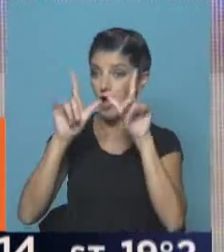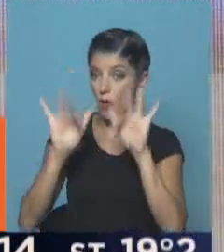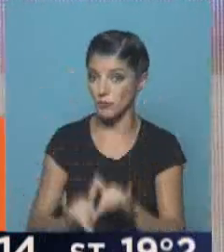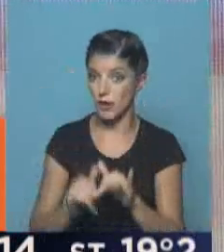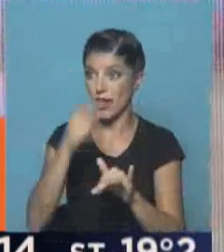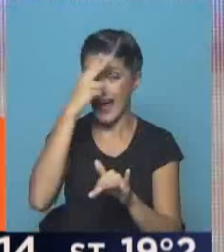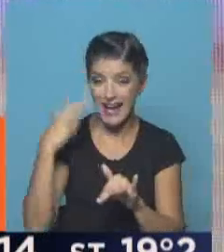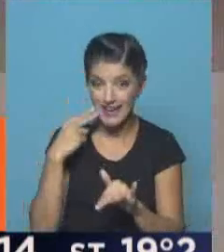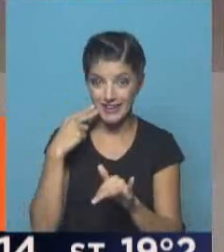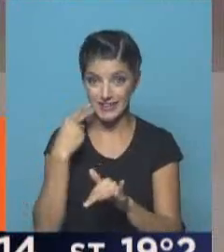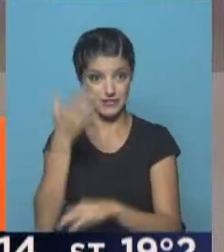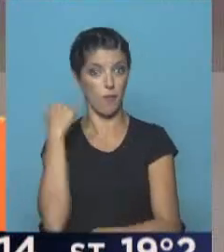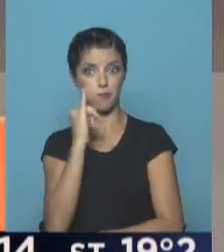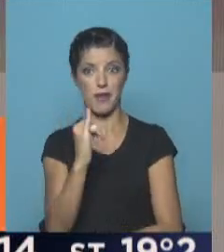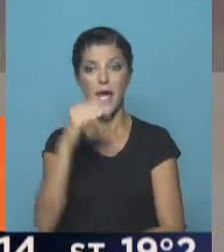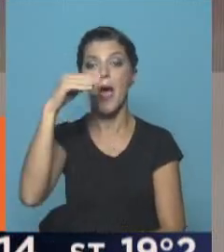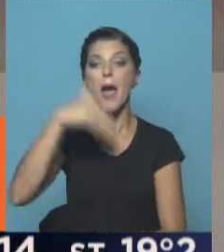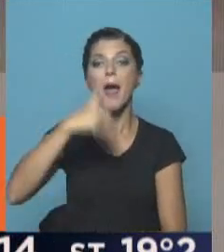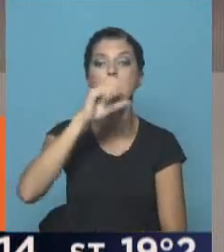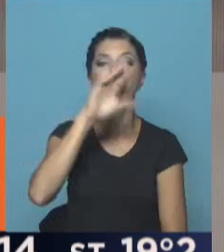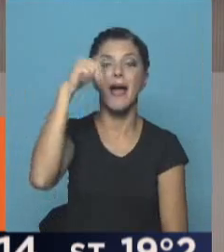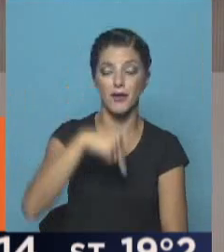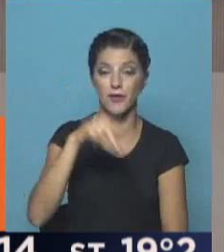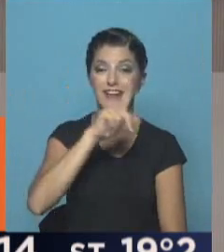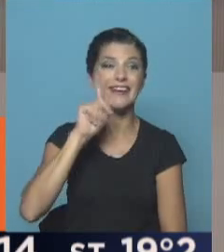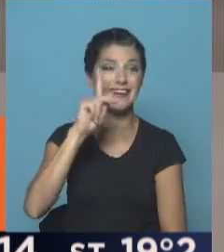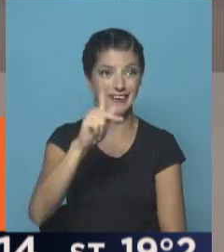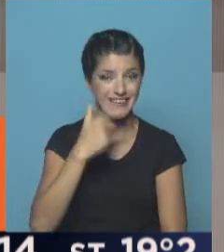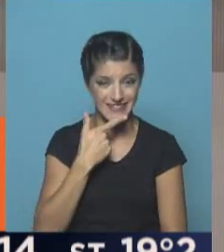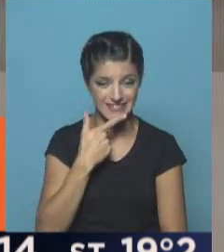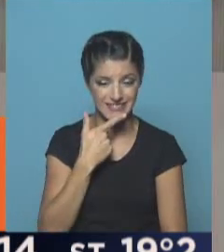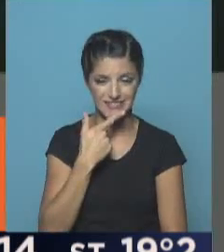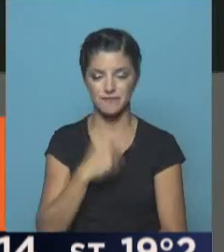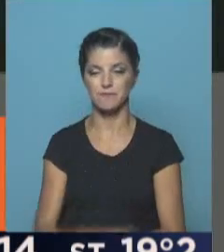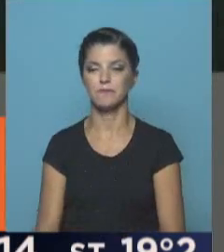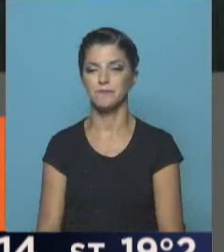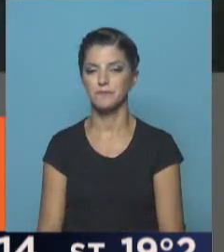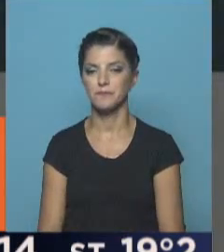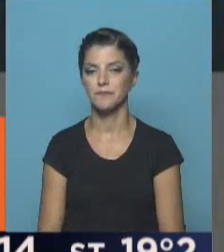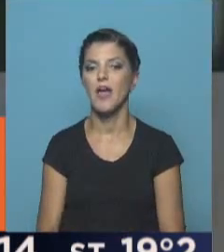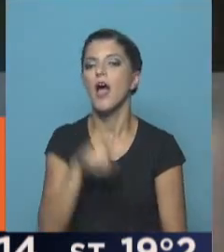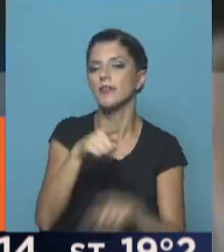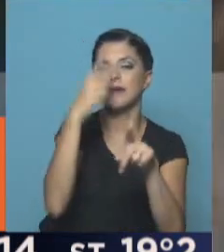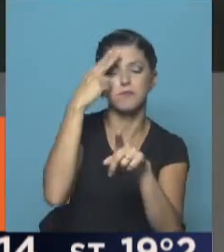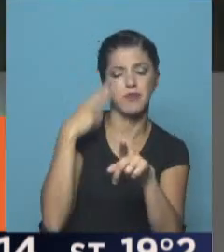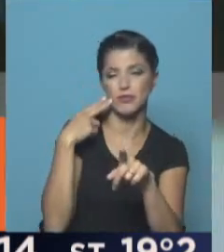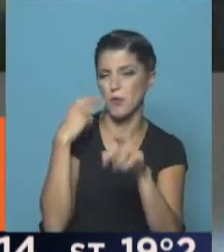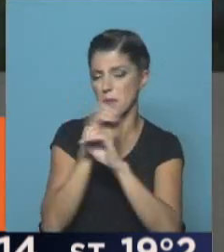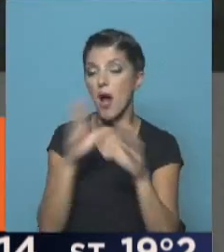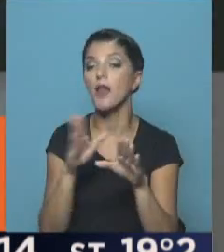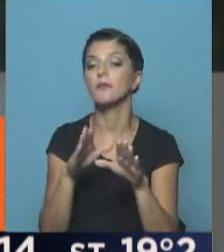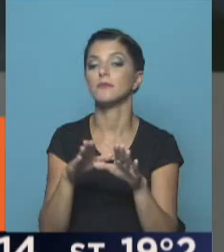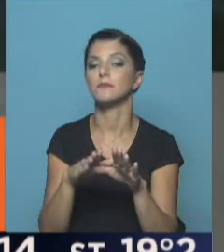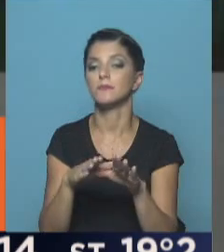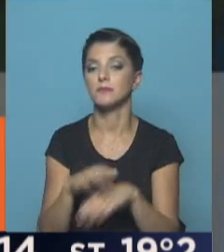denuncia los que acaba de Macron hacer. Leaks, que en este Los Macron momento, bueno, es pirateo masivo, indiscriminado, sobre la posibilidad